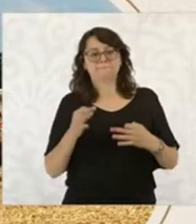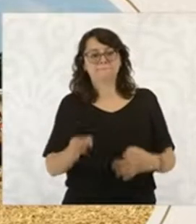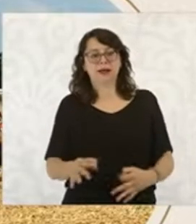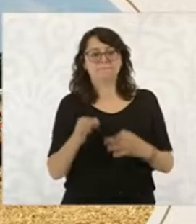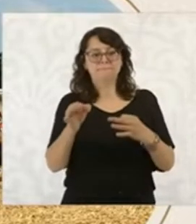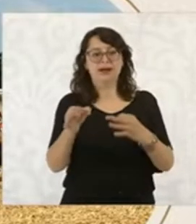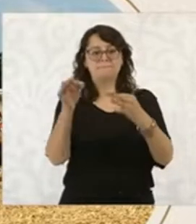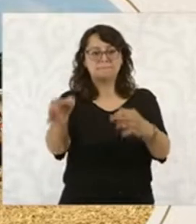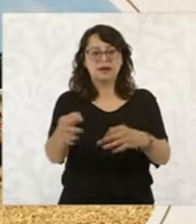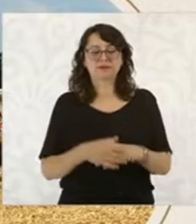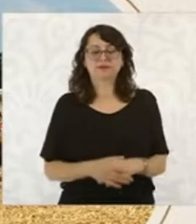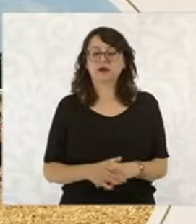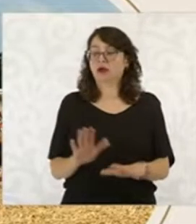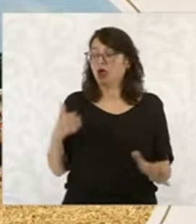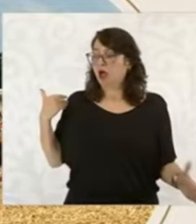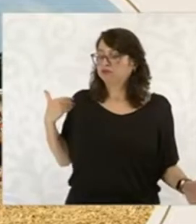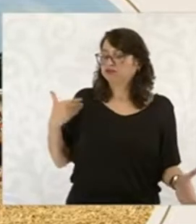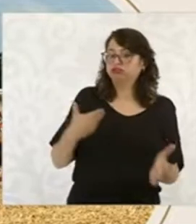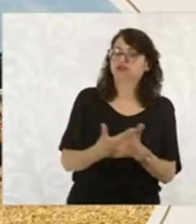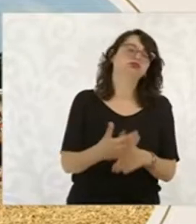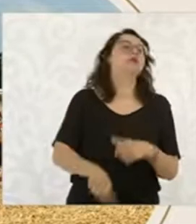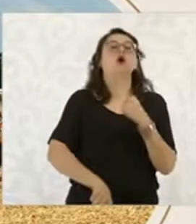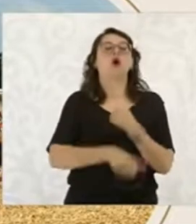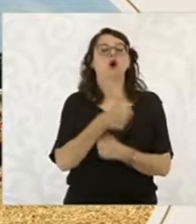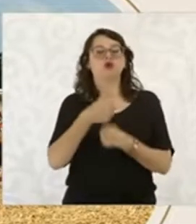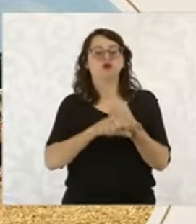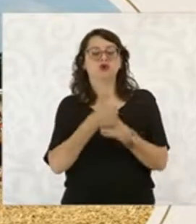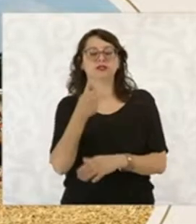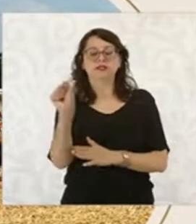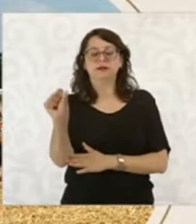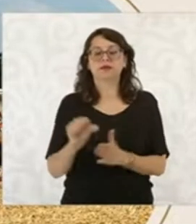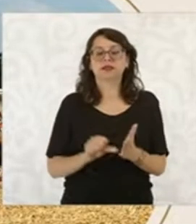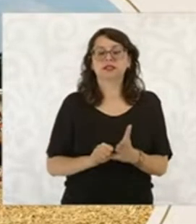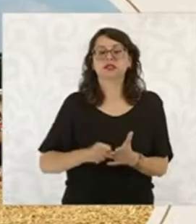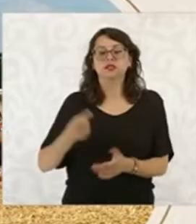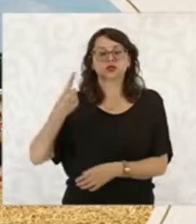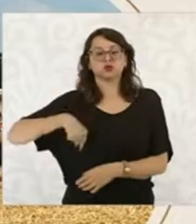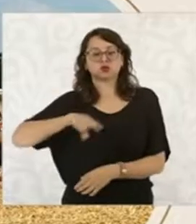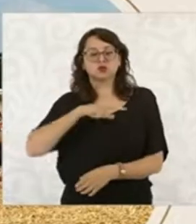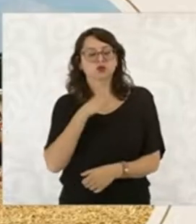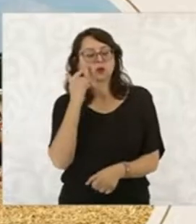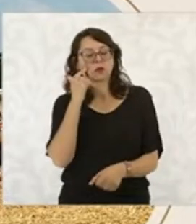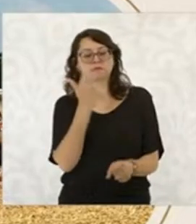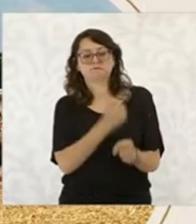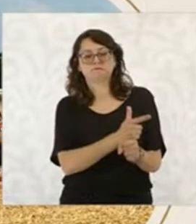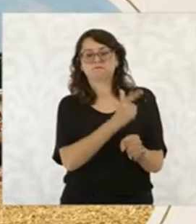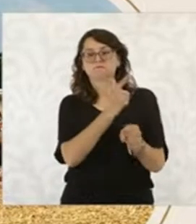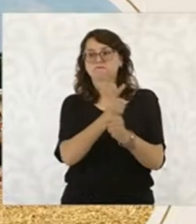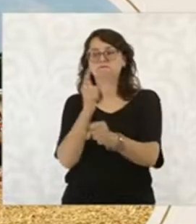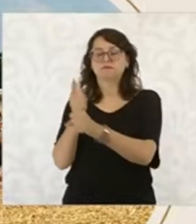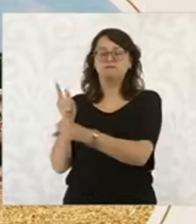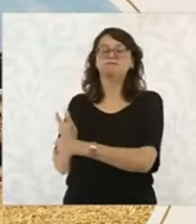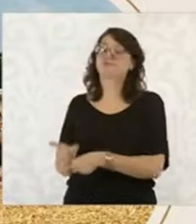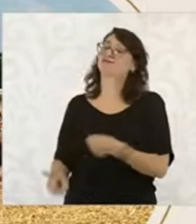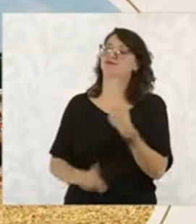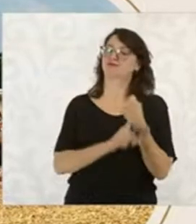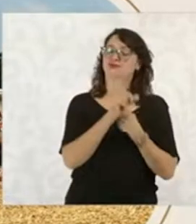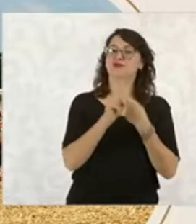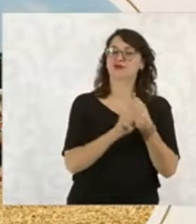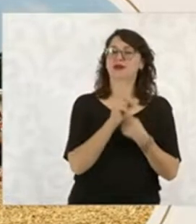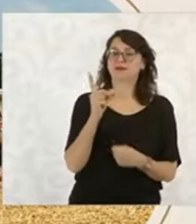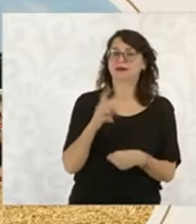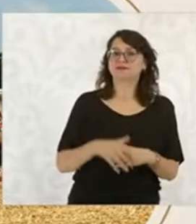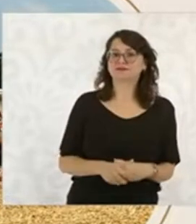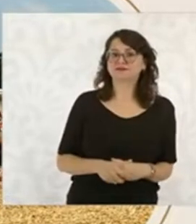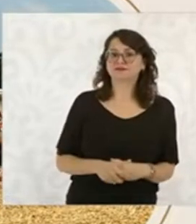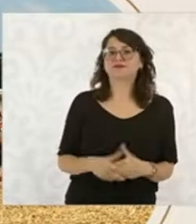11 meses de la actual administración hemos conocido de primera mano las consecuencias adversas que esta situación provoca. Es